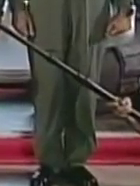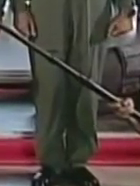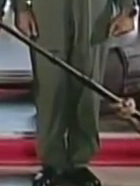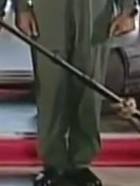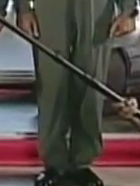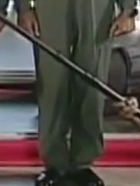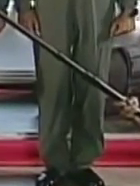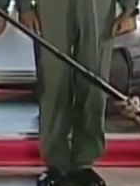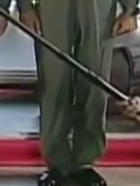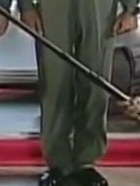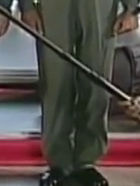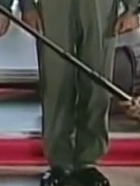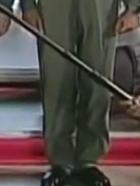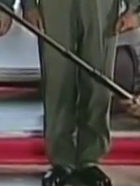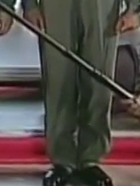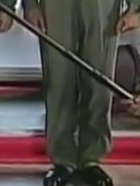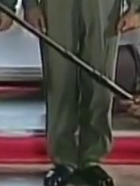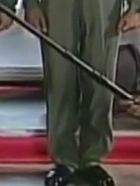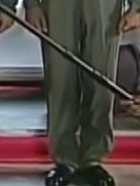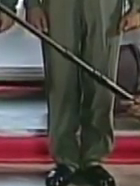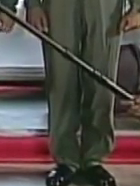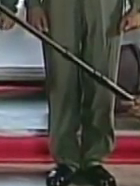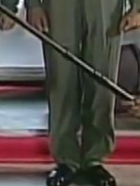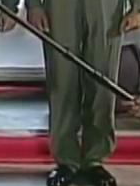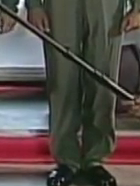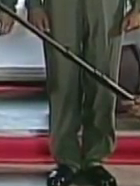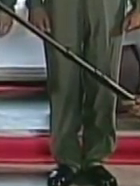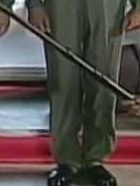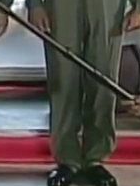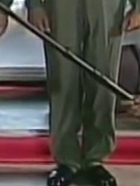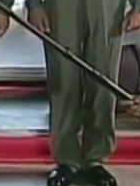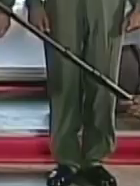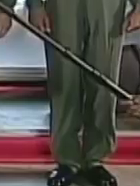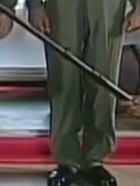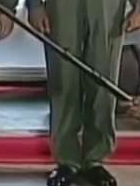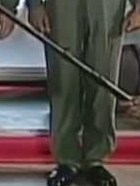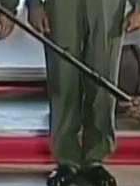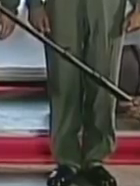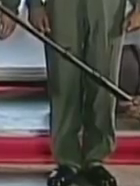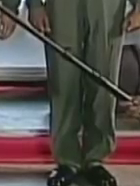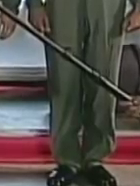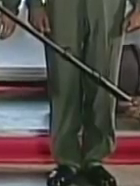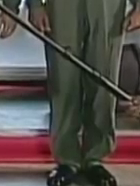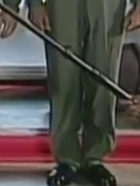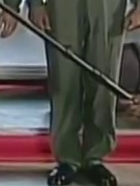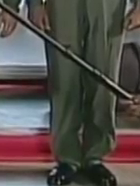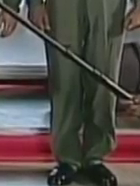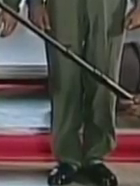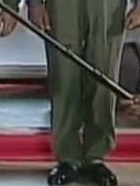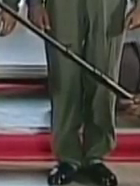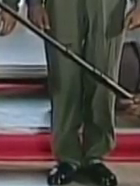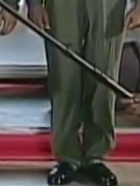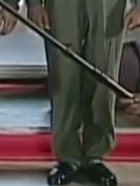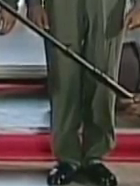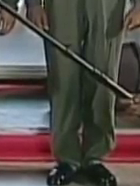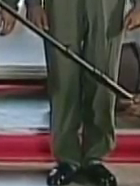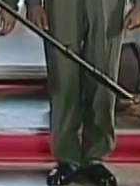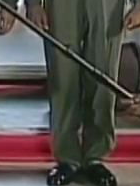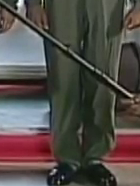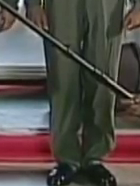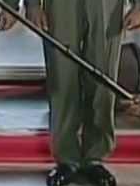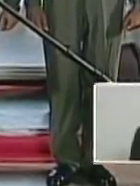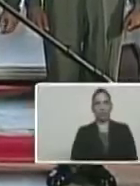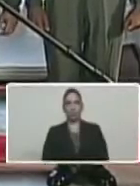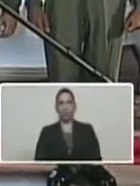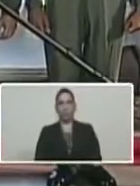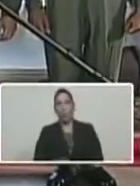Chávez vive. La patria sigue. Independencia y patria socialista. Viviremos y venceremos. El sol de Venezuela nace en el Esequibo. Nace en el Esequibo.